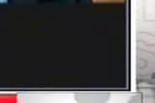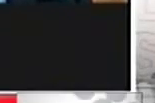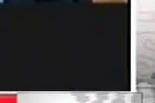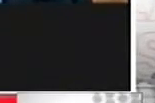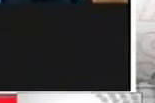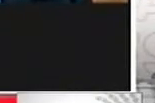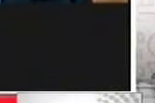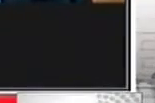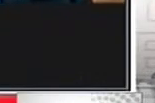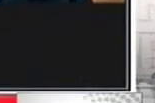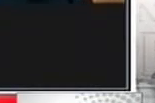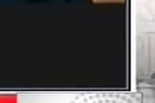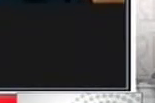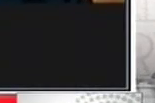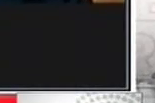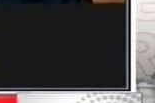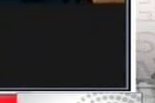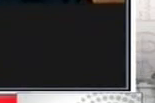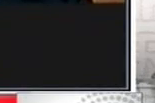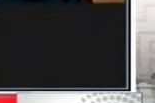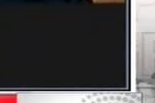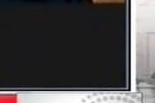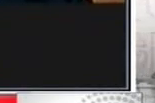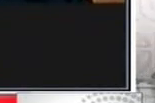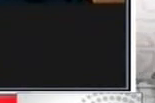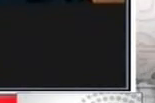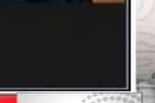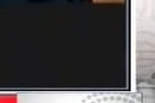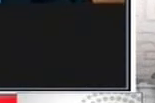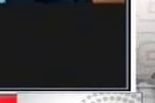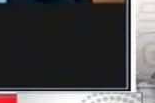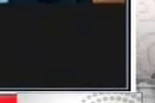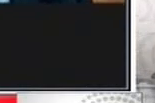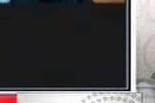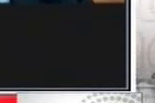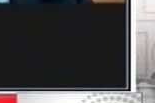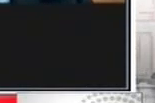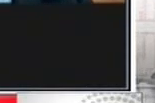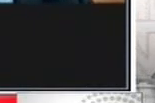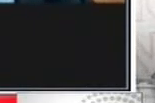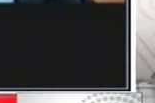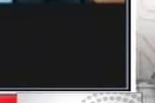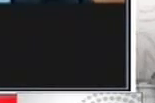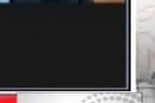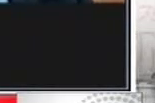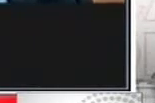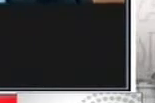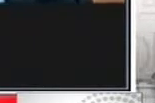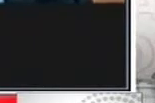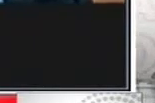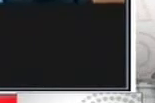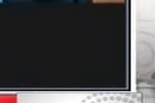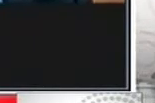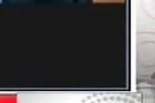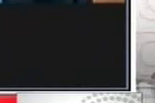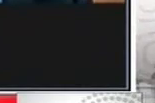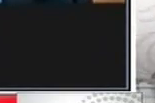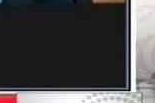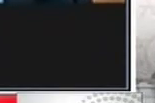Pablo. Estamos muy bien. Comentaba, señor ministro,